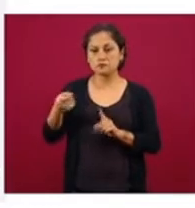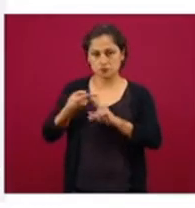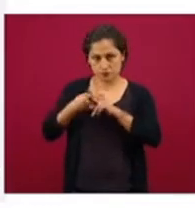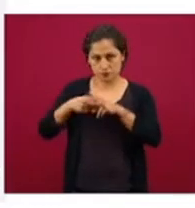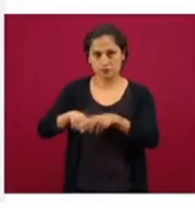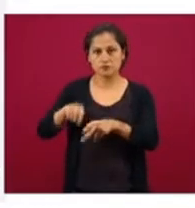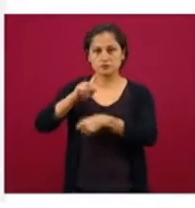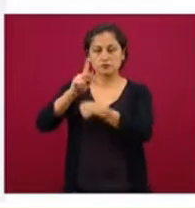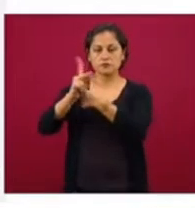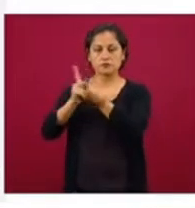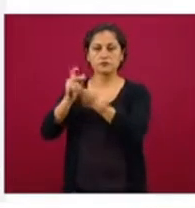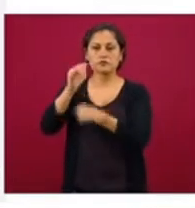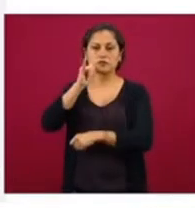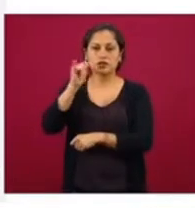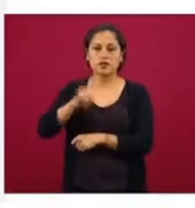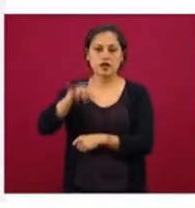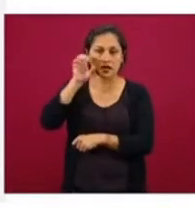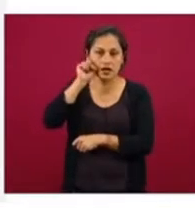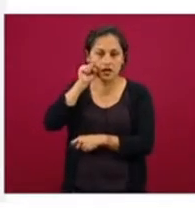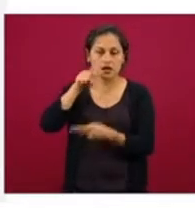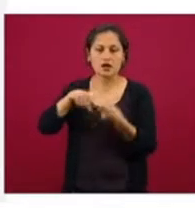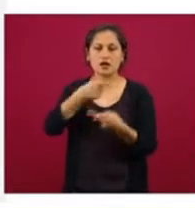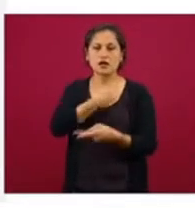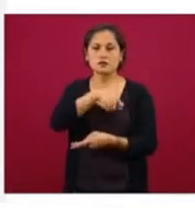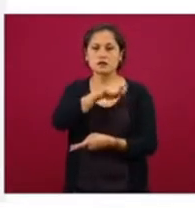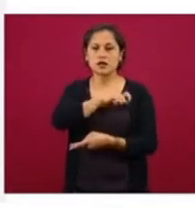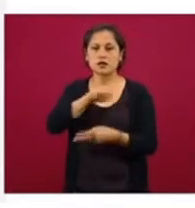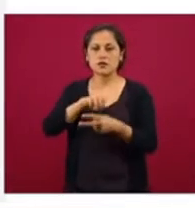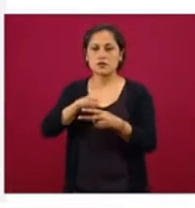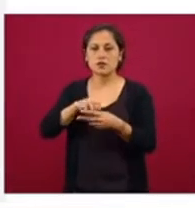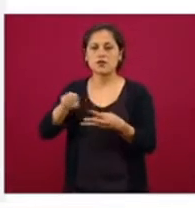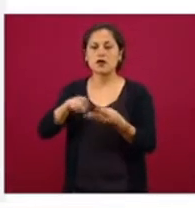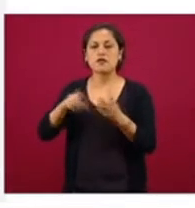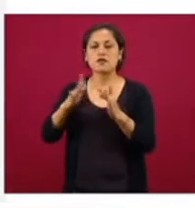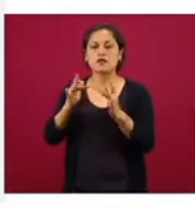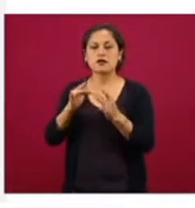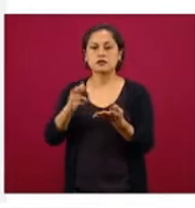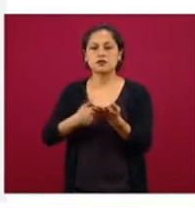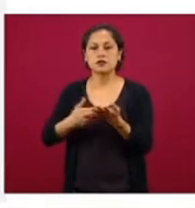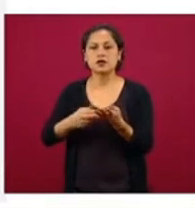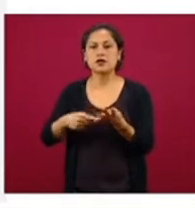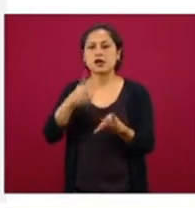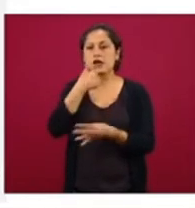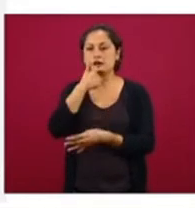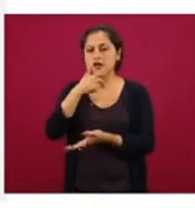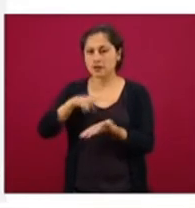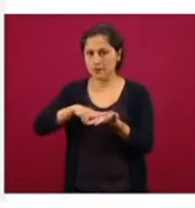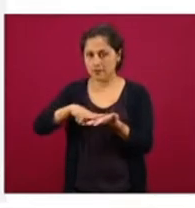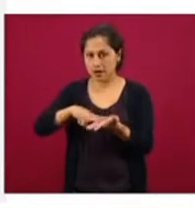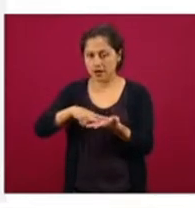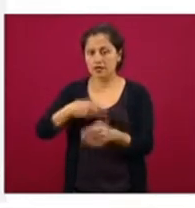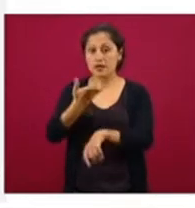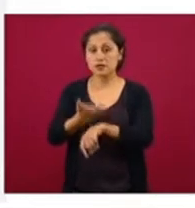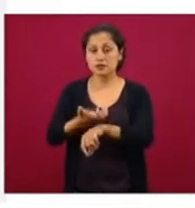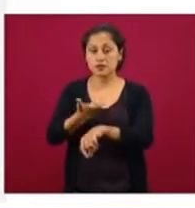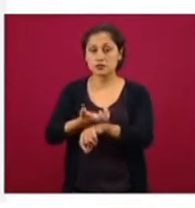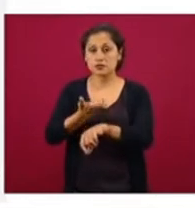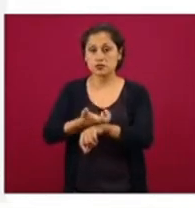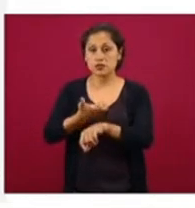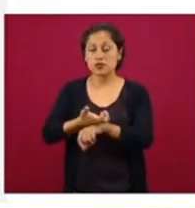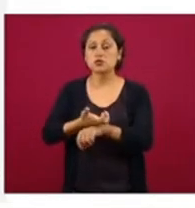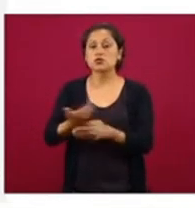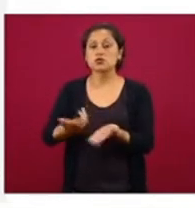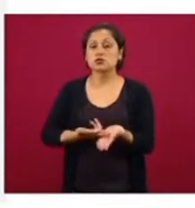los países, Italia en naranja, España en morado, Francia en magenta, Reino Unido en verde, los Estados Unidos en